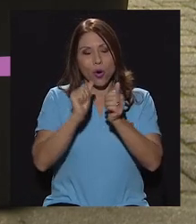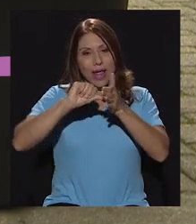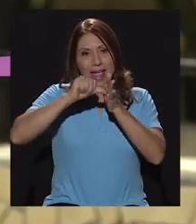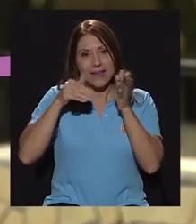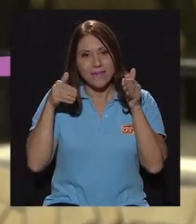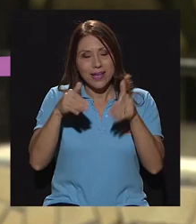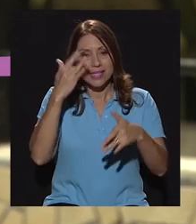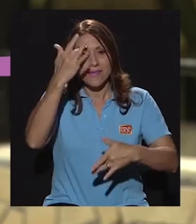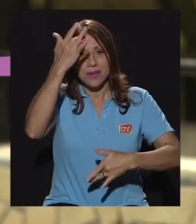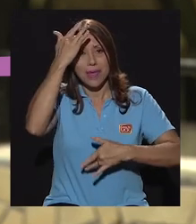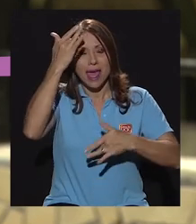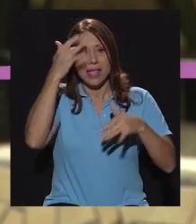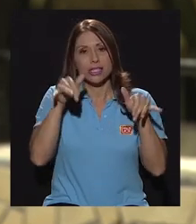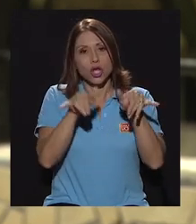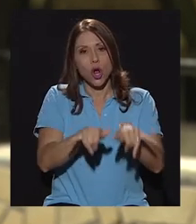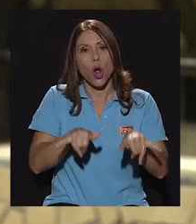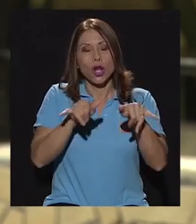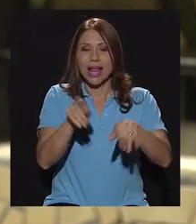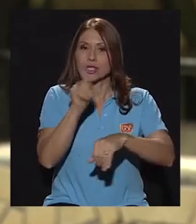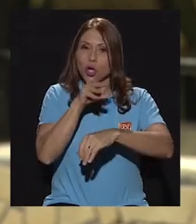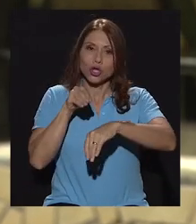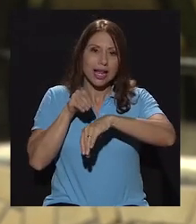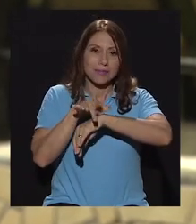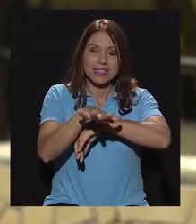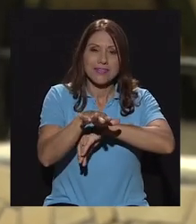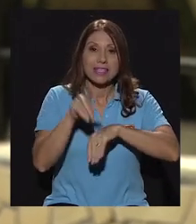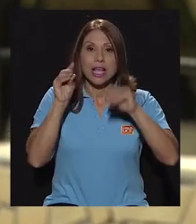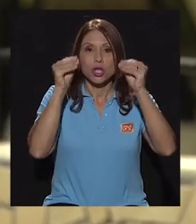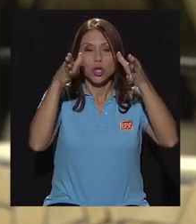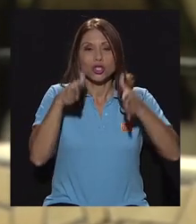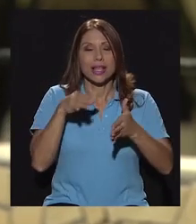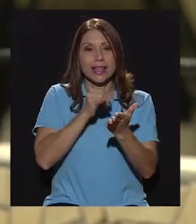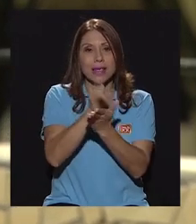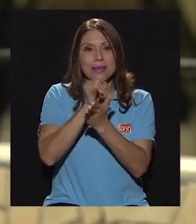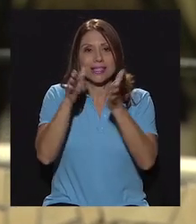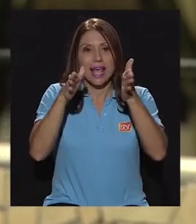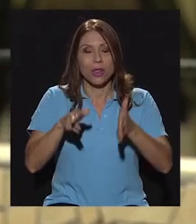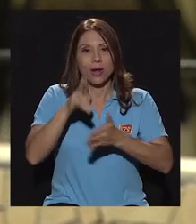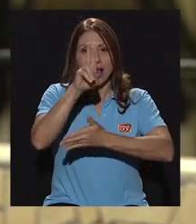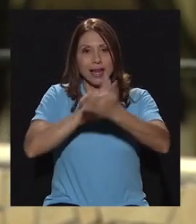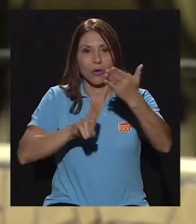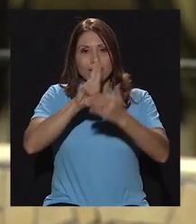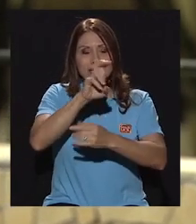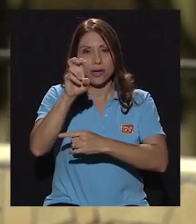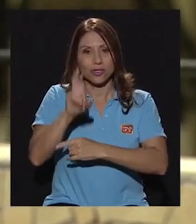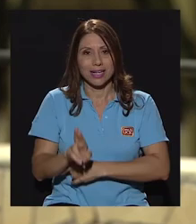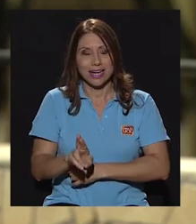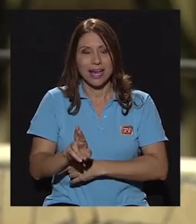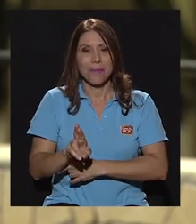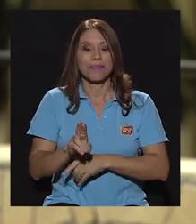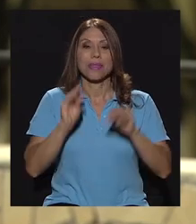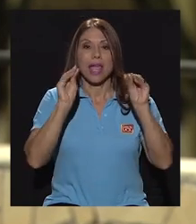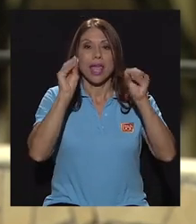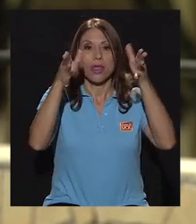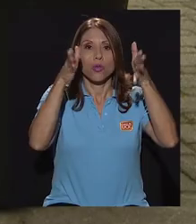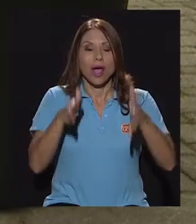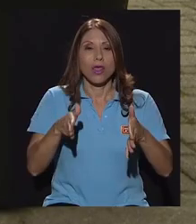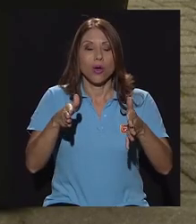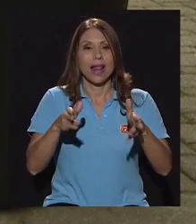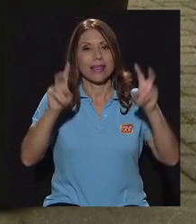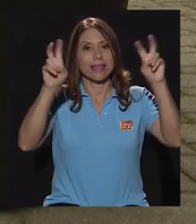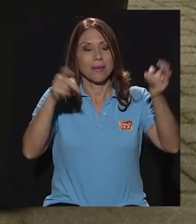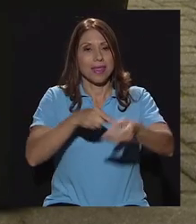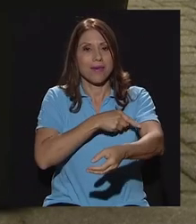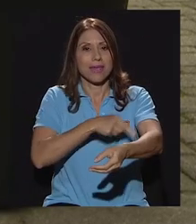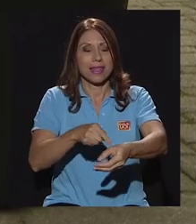con énfasis en enfermedades crónicas no transmisibles. Ah. Es docente e investigadora en la Universidad de Costa Rica,